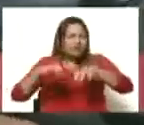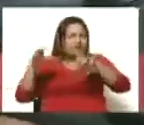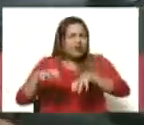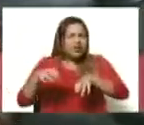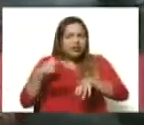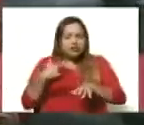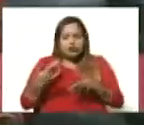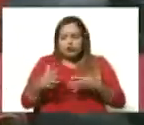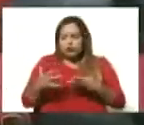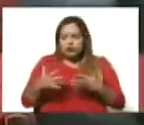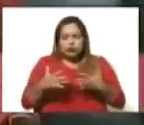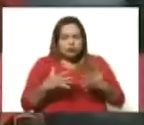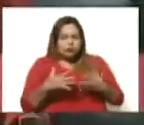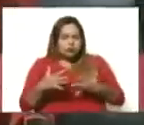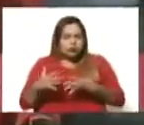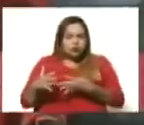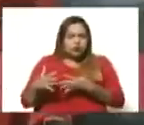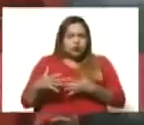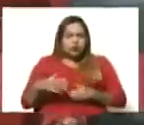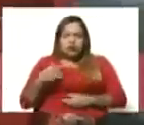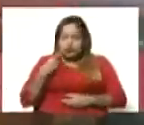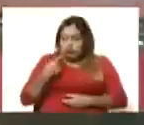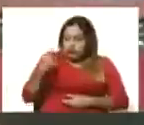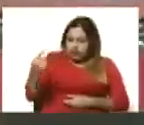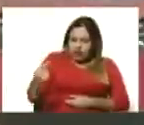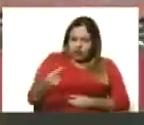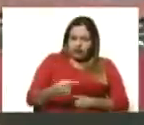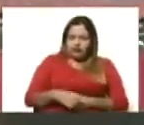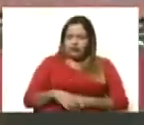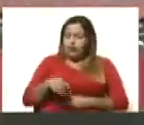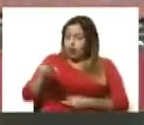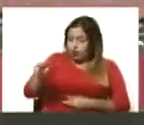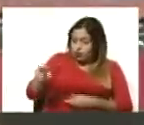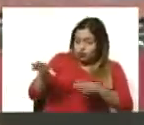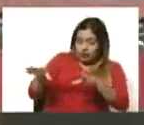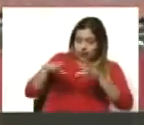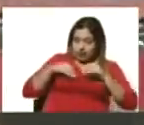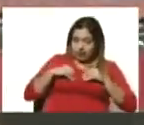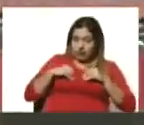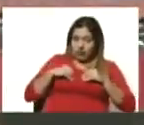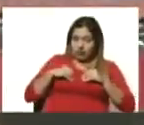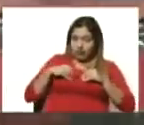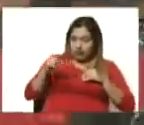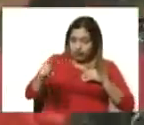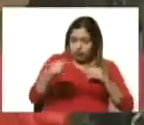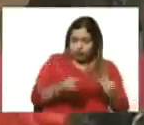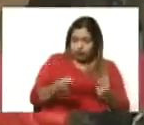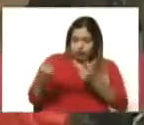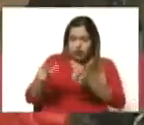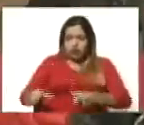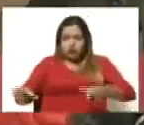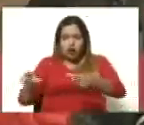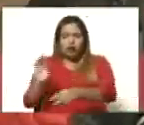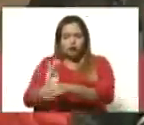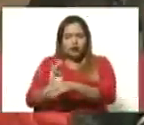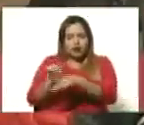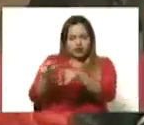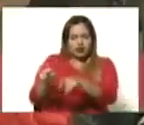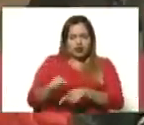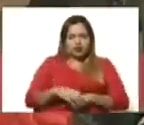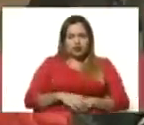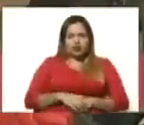nerviosa. Y yo le dije, ¿tú me aceptas que te lleve un refugio para cuidarte?